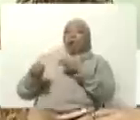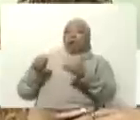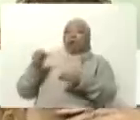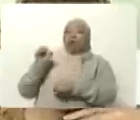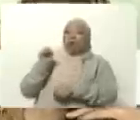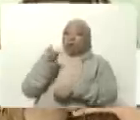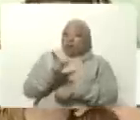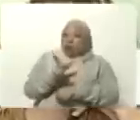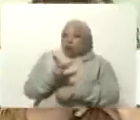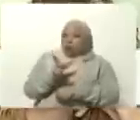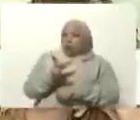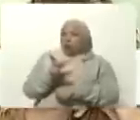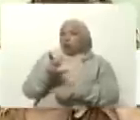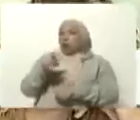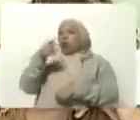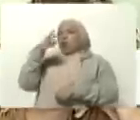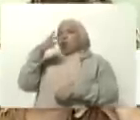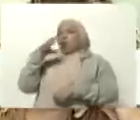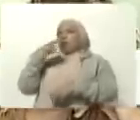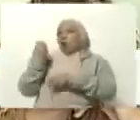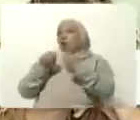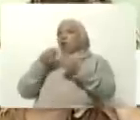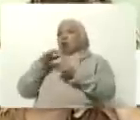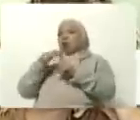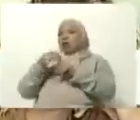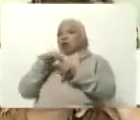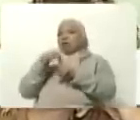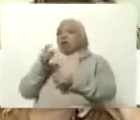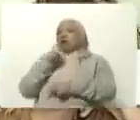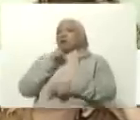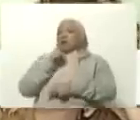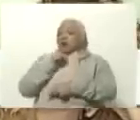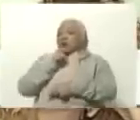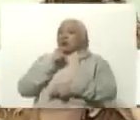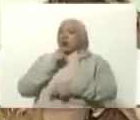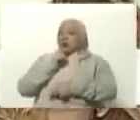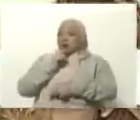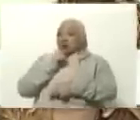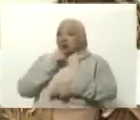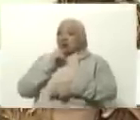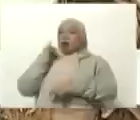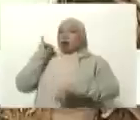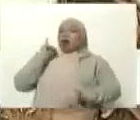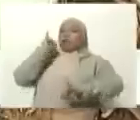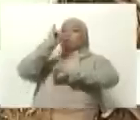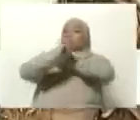partido este intento, evidentemente, que socava el libre comercio internacional